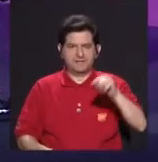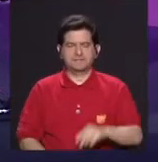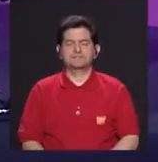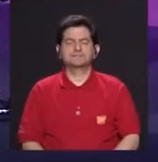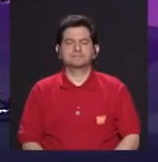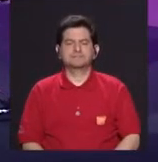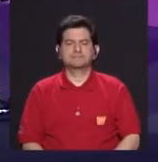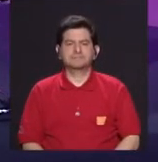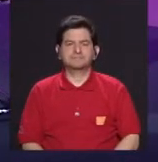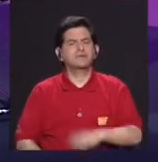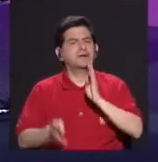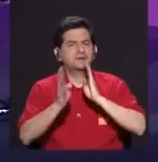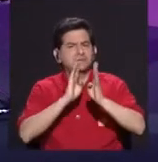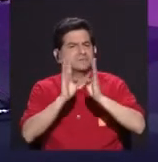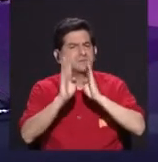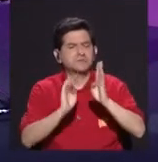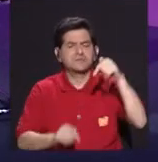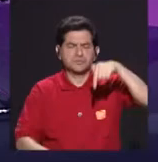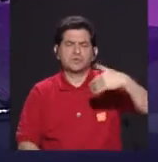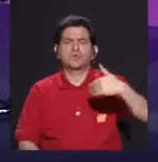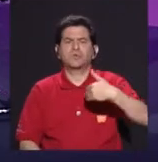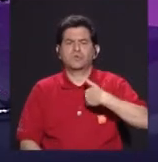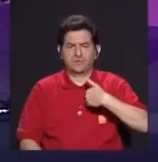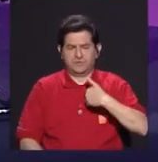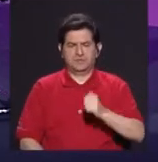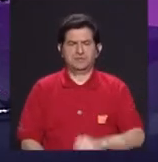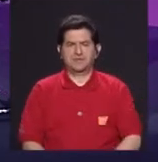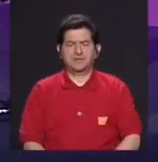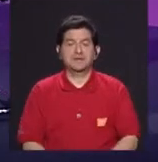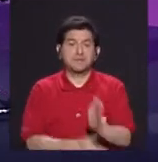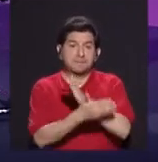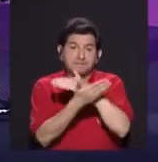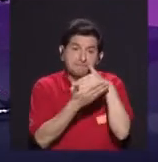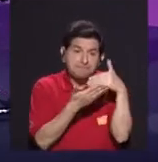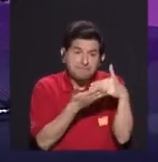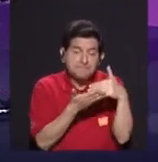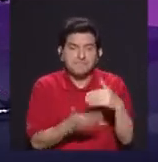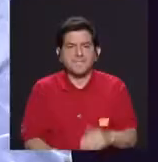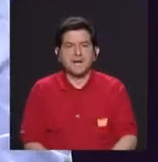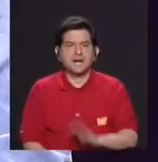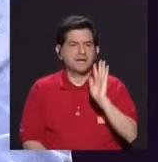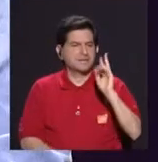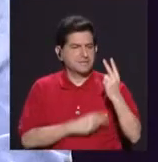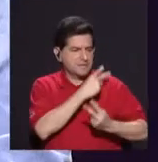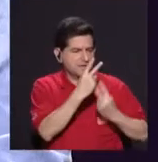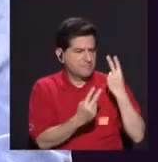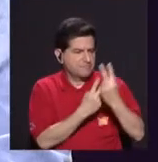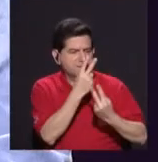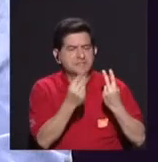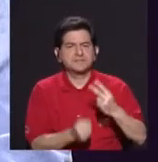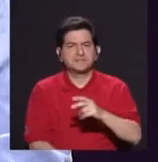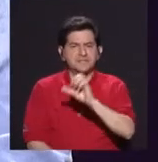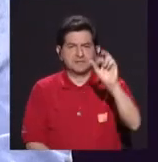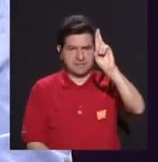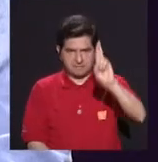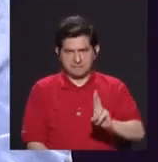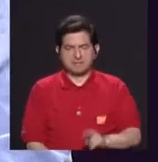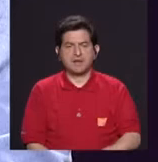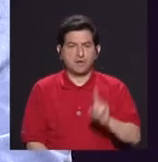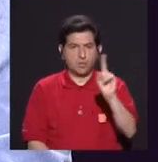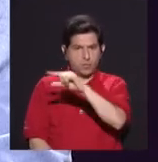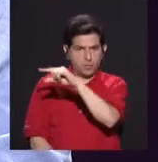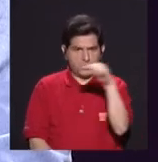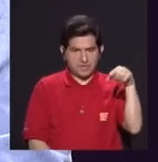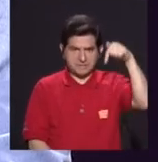la conversación que vamos a tener con mis manuel es parte digamos de su visita a costa rica que durante una semana